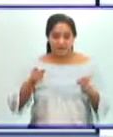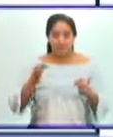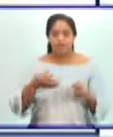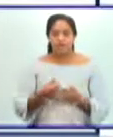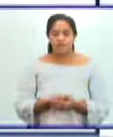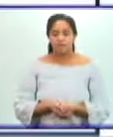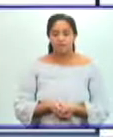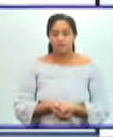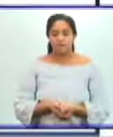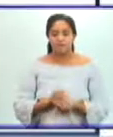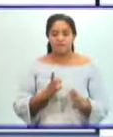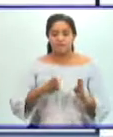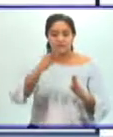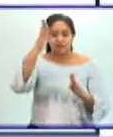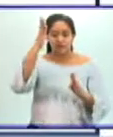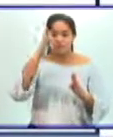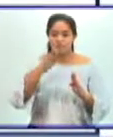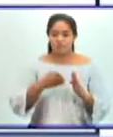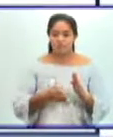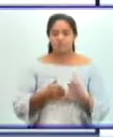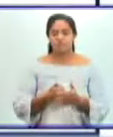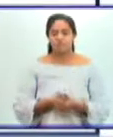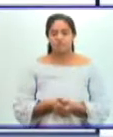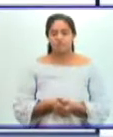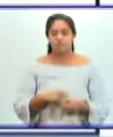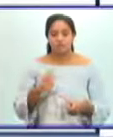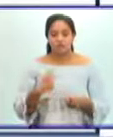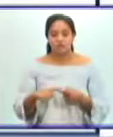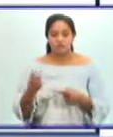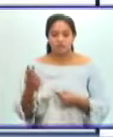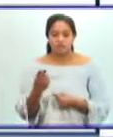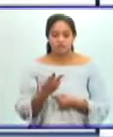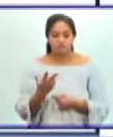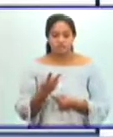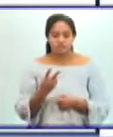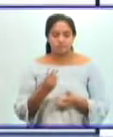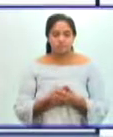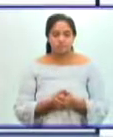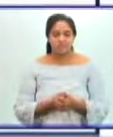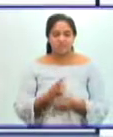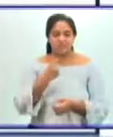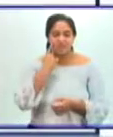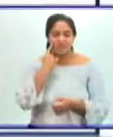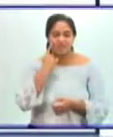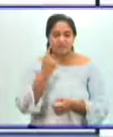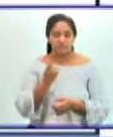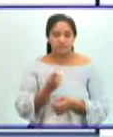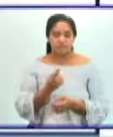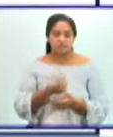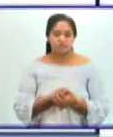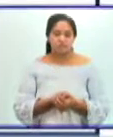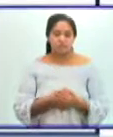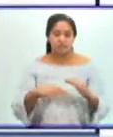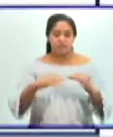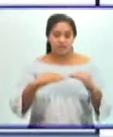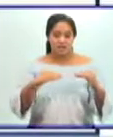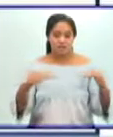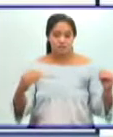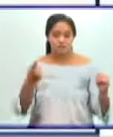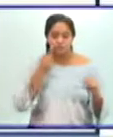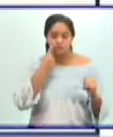están cortando a otras dos que identifican al suelo donde está la